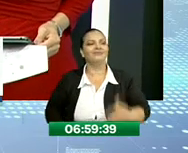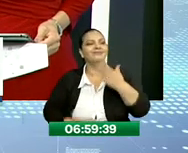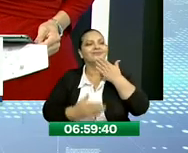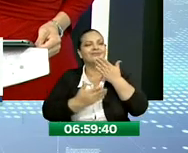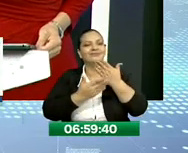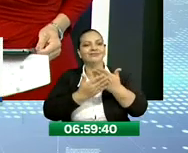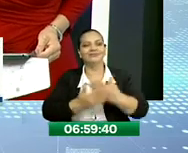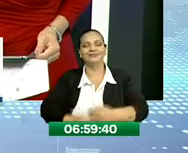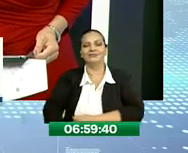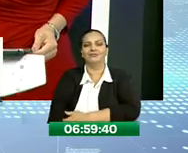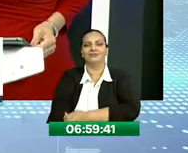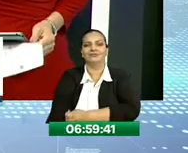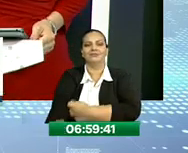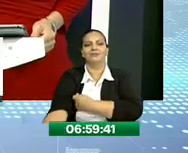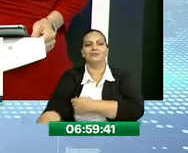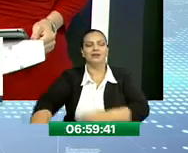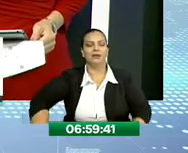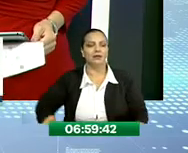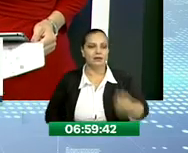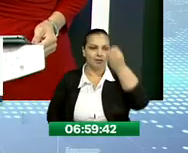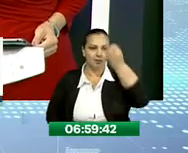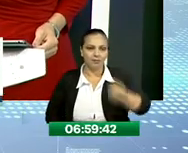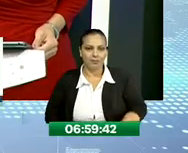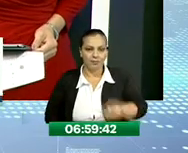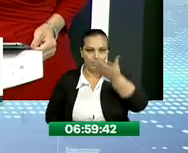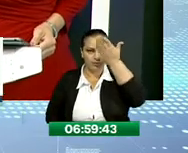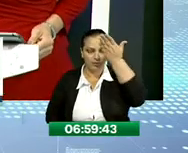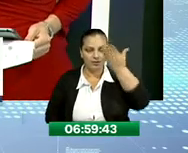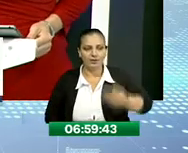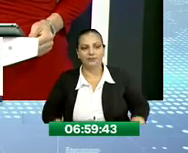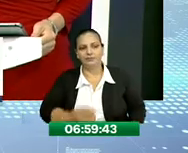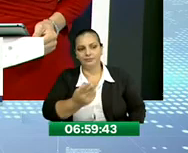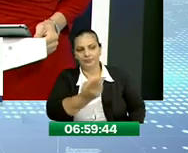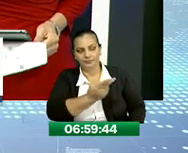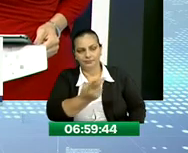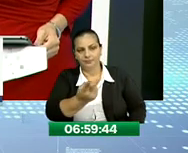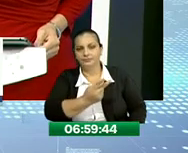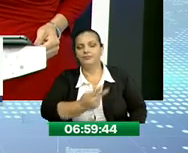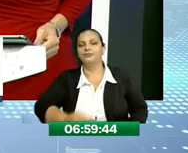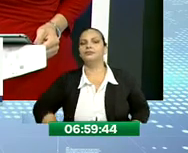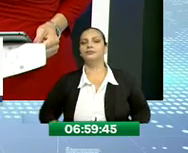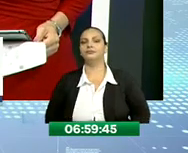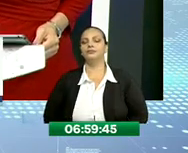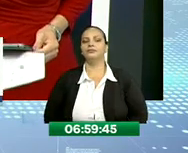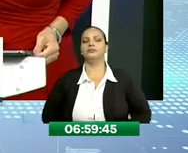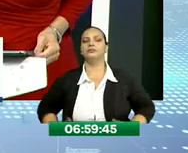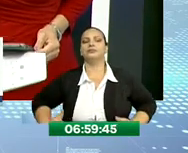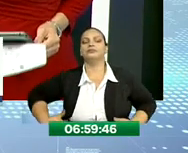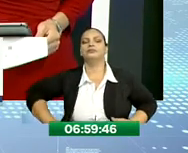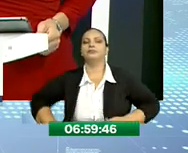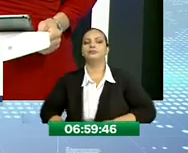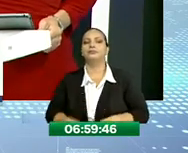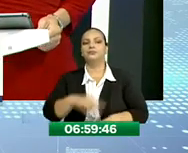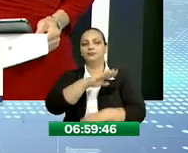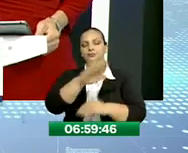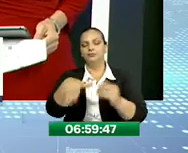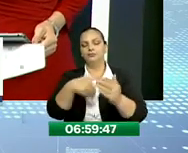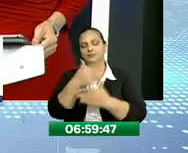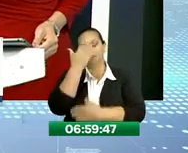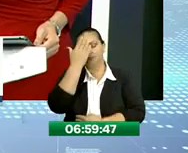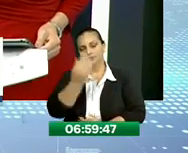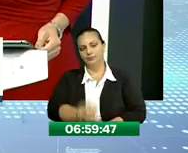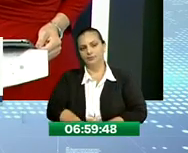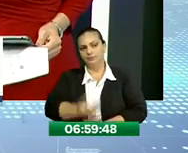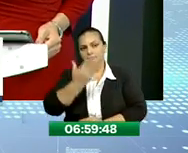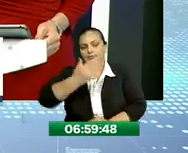gentiles. Buenos días, mi queridísima Bombón, mi querido Sol, amables televidentes. Gracias, gracias.